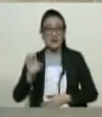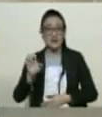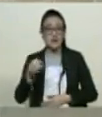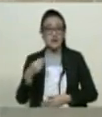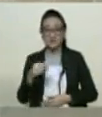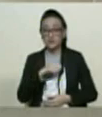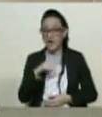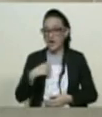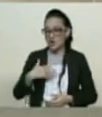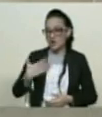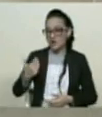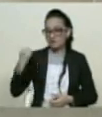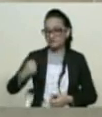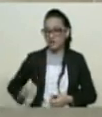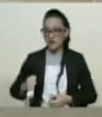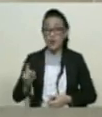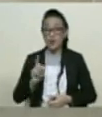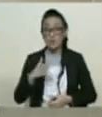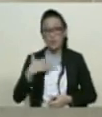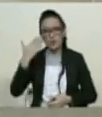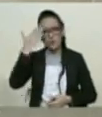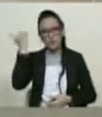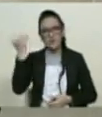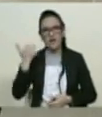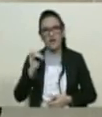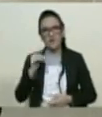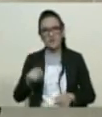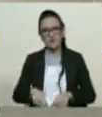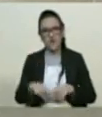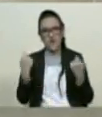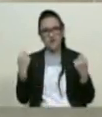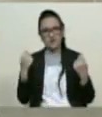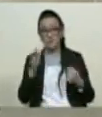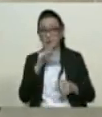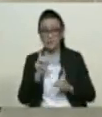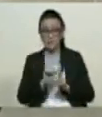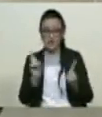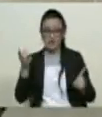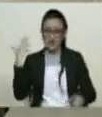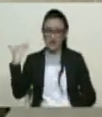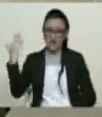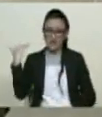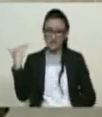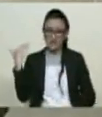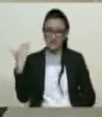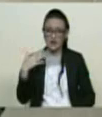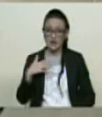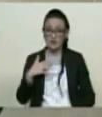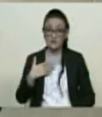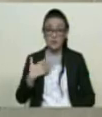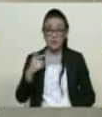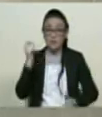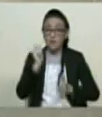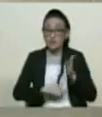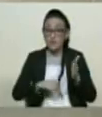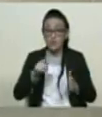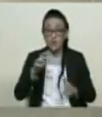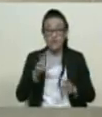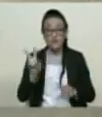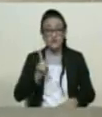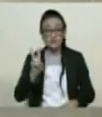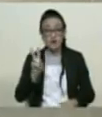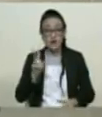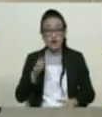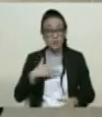capricho, no podemos olvidar que aquí hubo una violencia antidemocrática para impedir que venezolanas y los